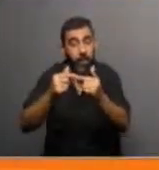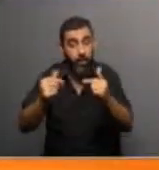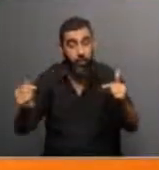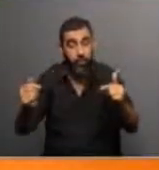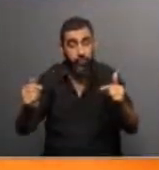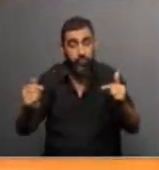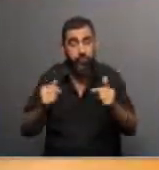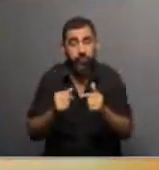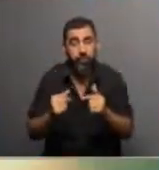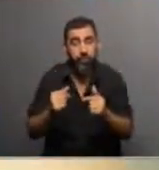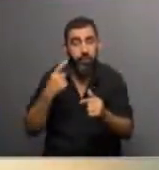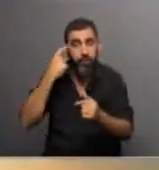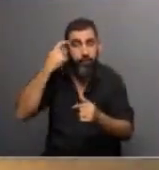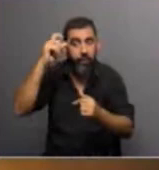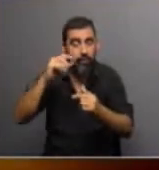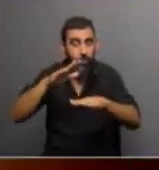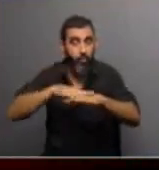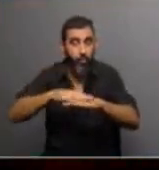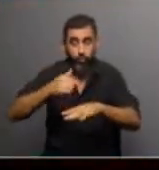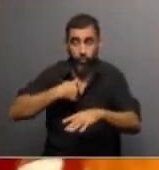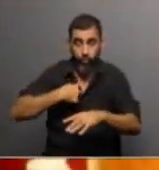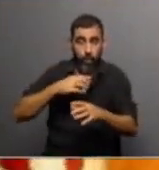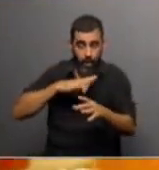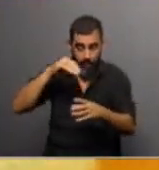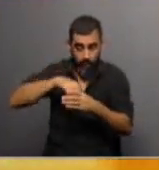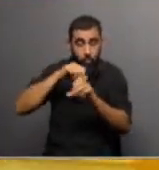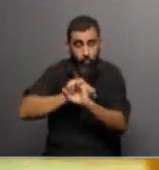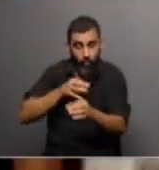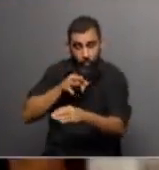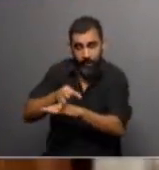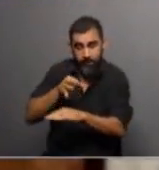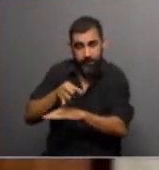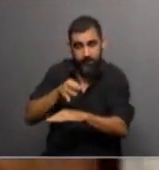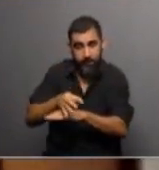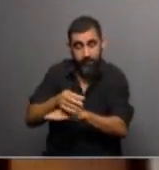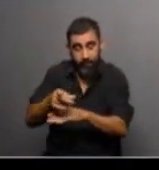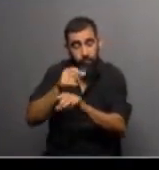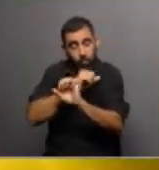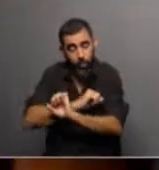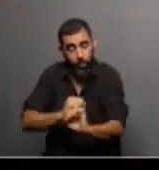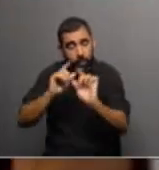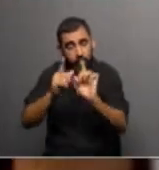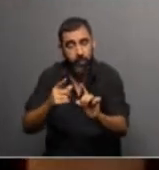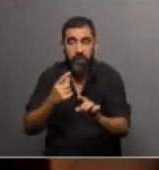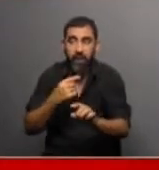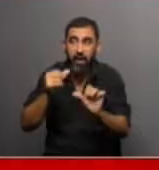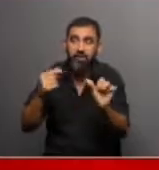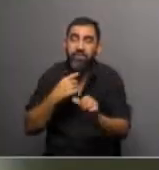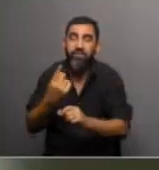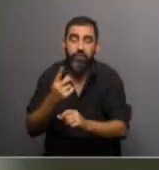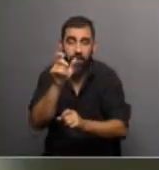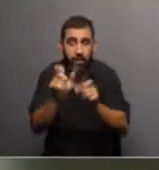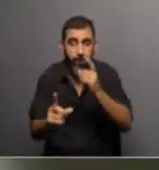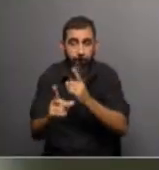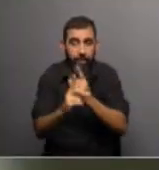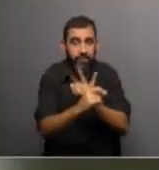herramientas de creación que yo tenía y que podía enseñar, eso le podía no solo hacer bien a los pacientes, sino